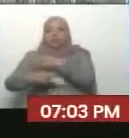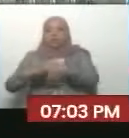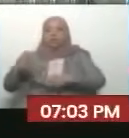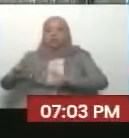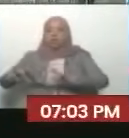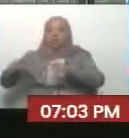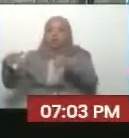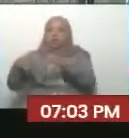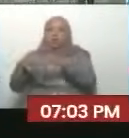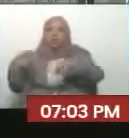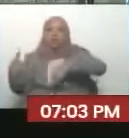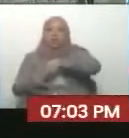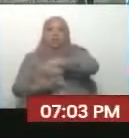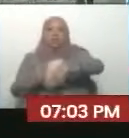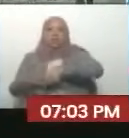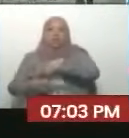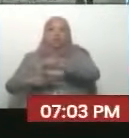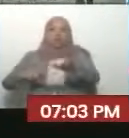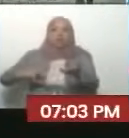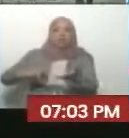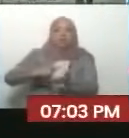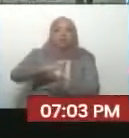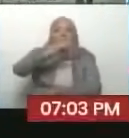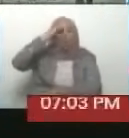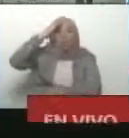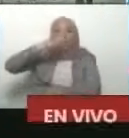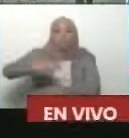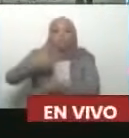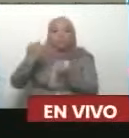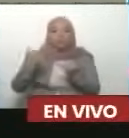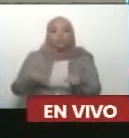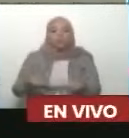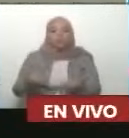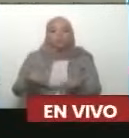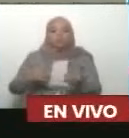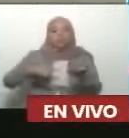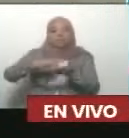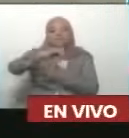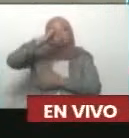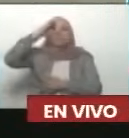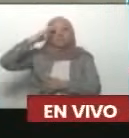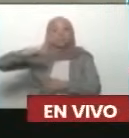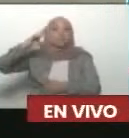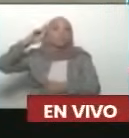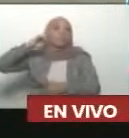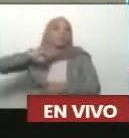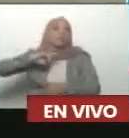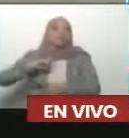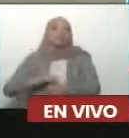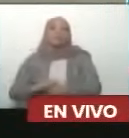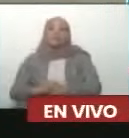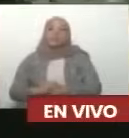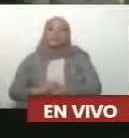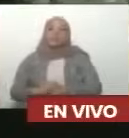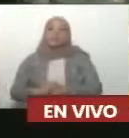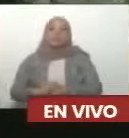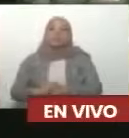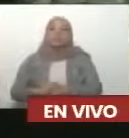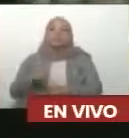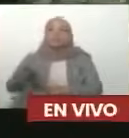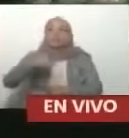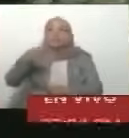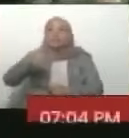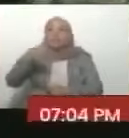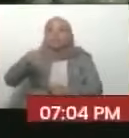refundación de la aviación, que ahora sería aviación militar bolivariana, por ahora y